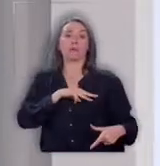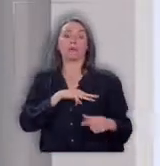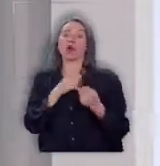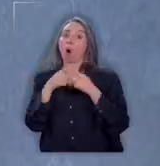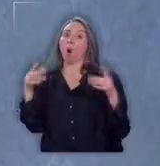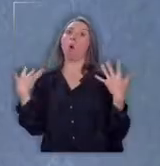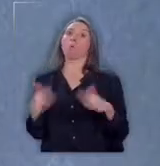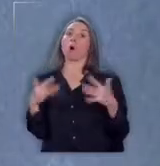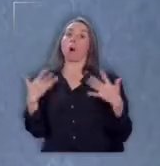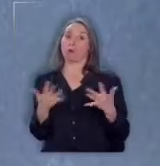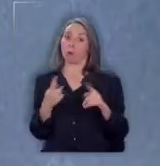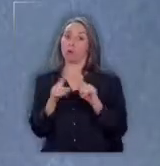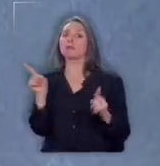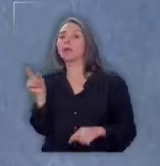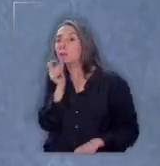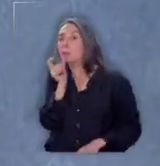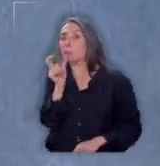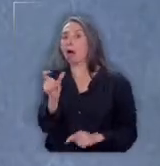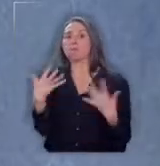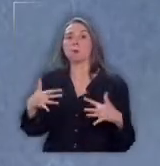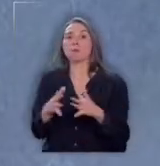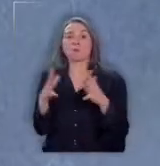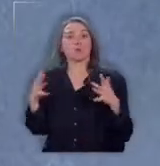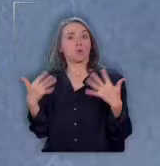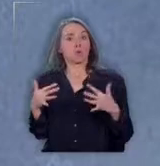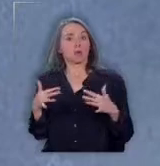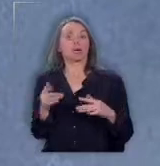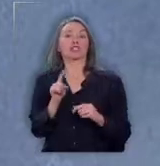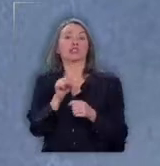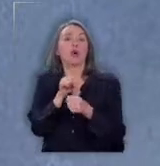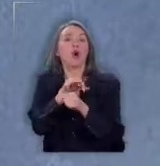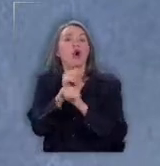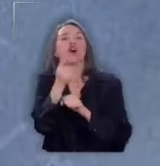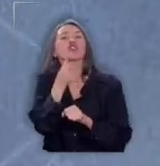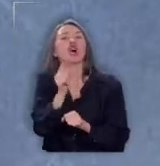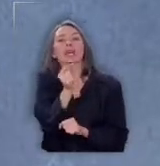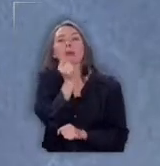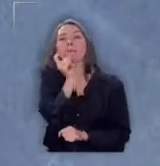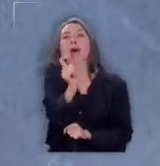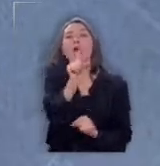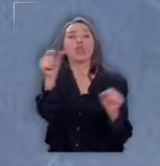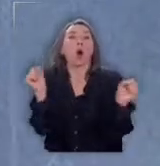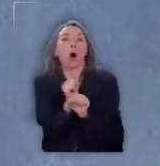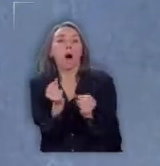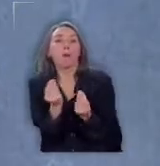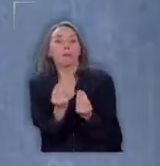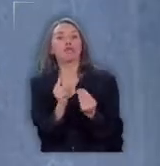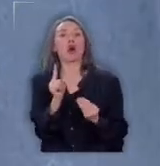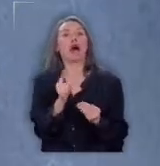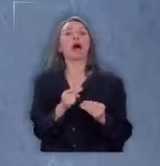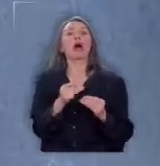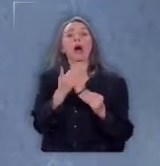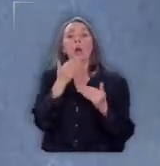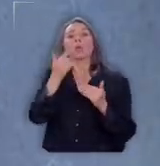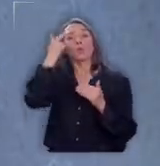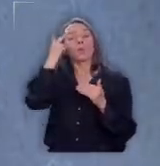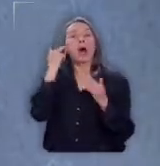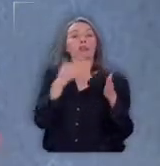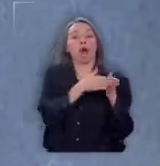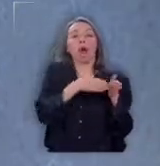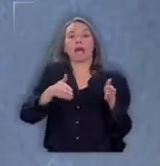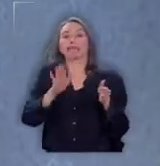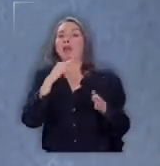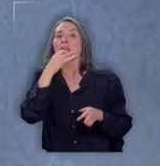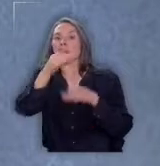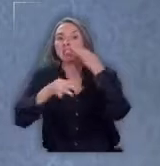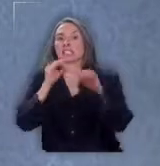ahora ya que usted dice esa palabra y y sin ánimo naturalmente de infundir temor a la gente pero pero también se ha ido corriendo el horizonte de Cuándo viene lo peor nos decía